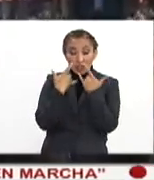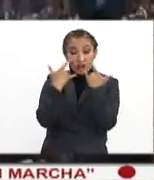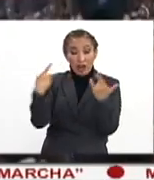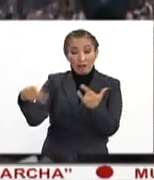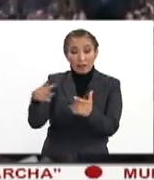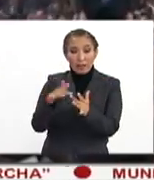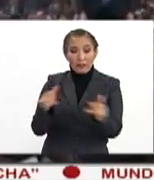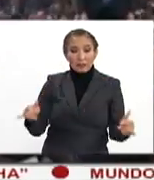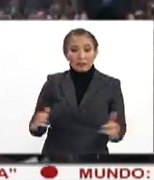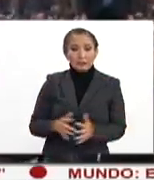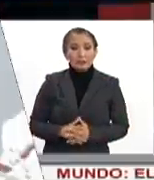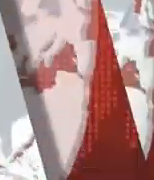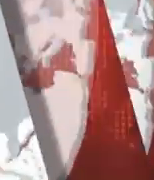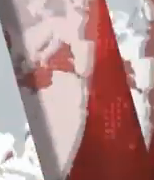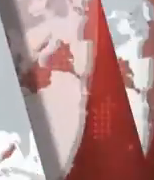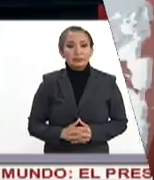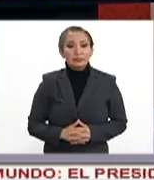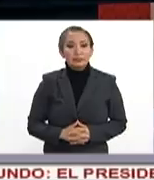moderna de Francia.